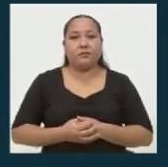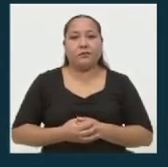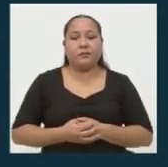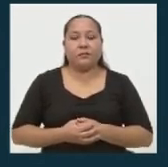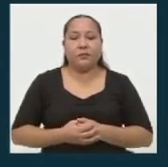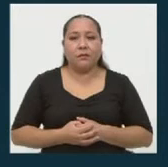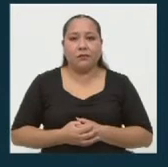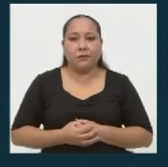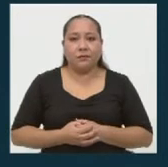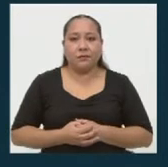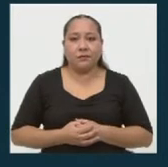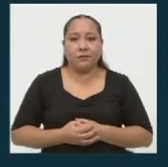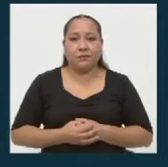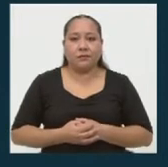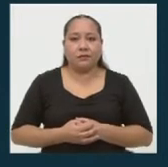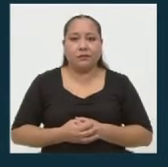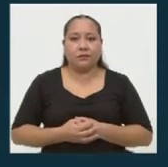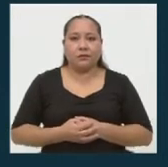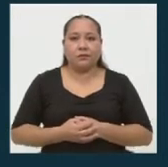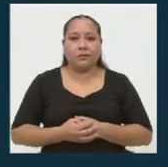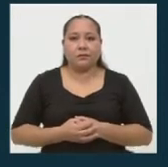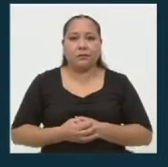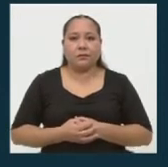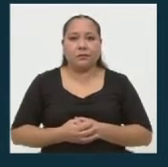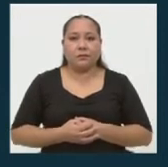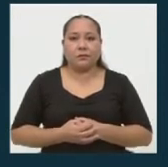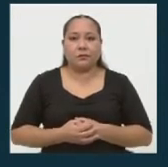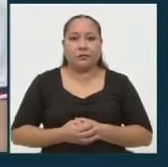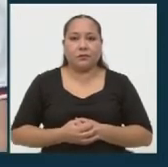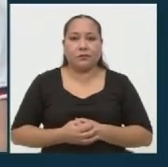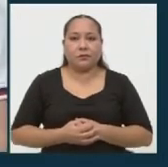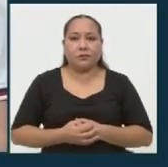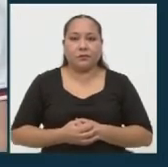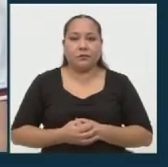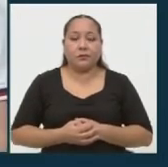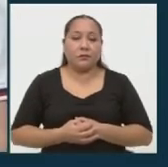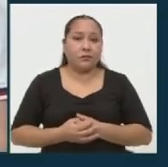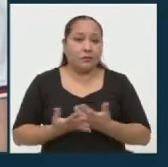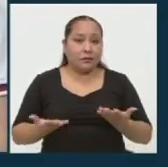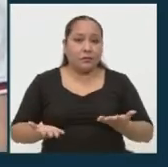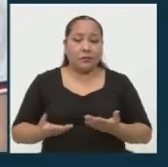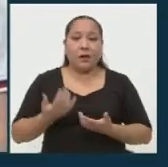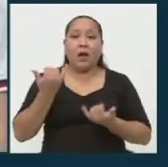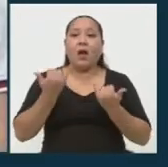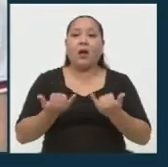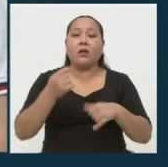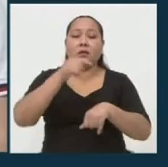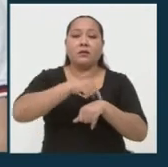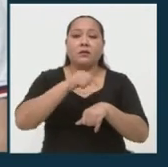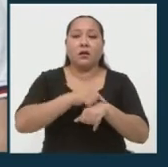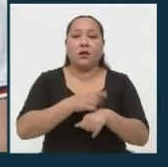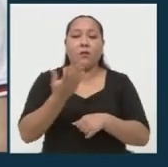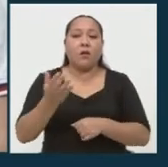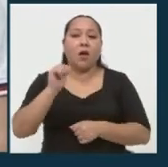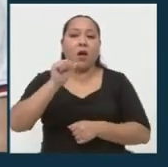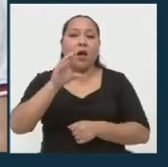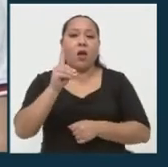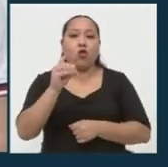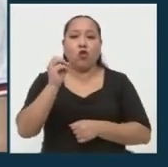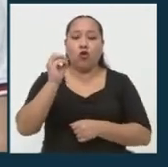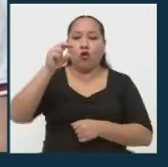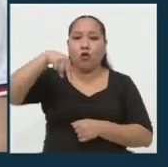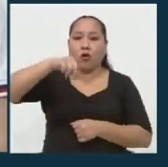ciudadano. Tres, se comienza por orden alfabético. Entonces, es el turno del candidato Adonay Guerrero